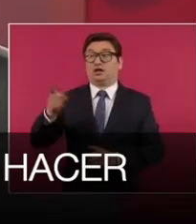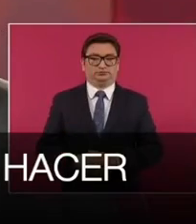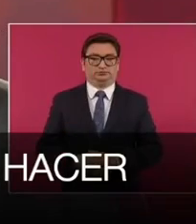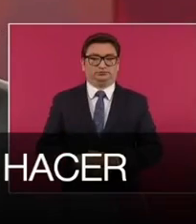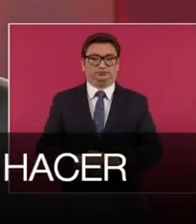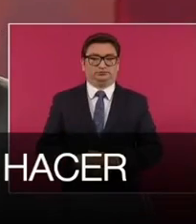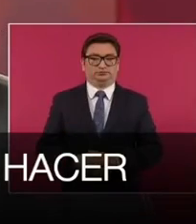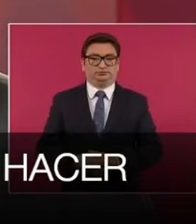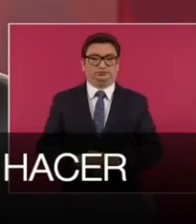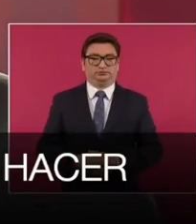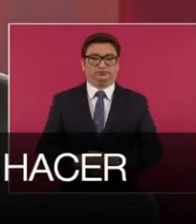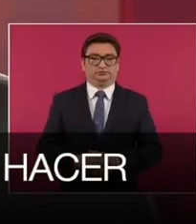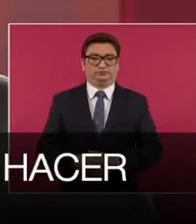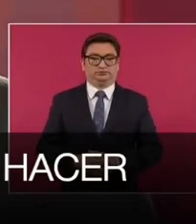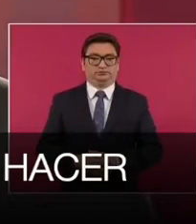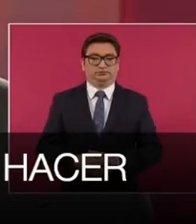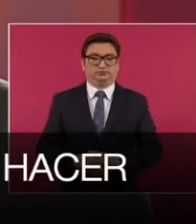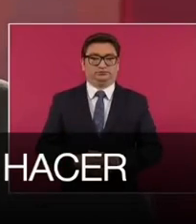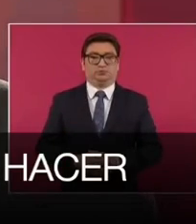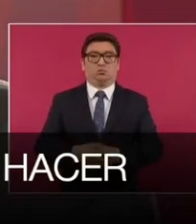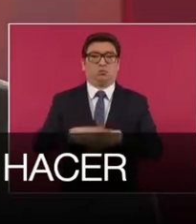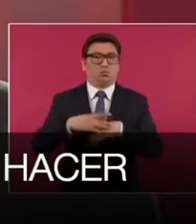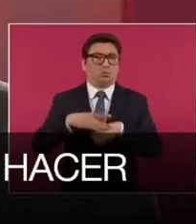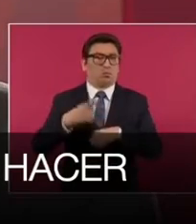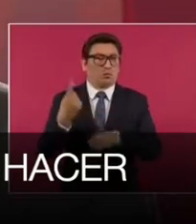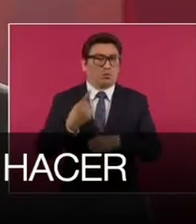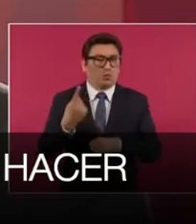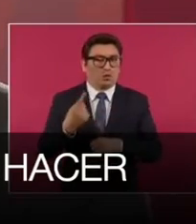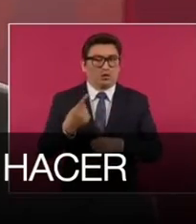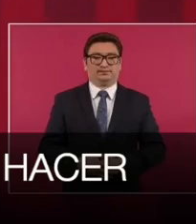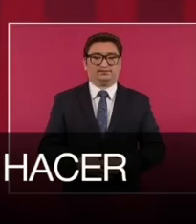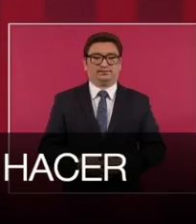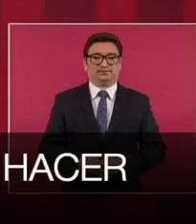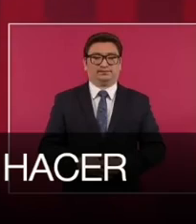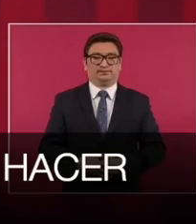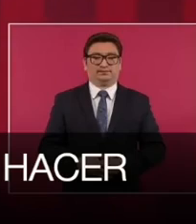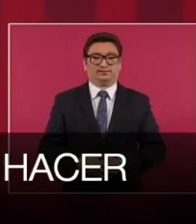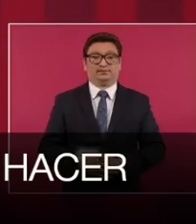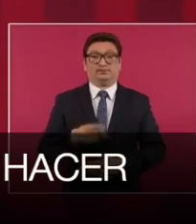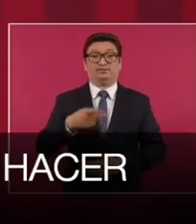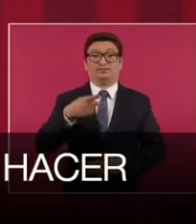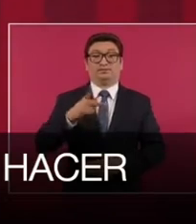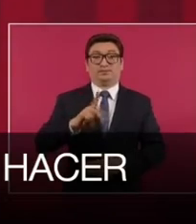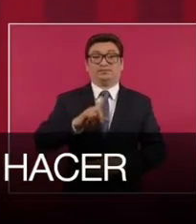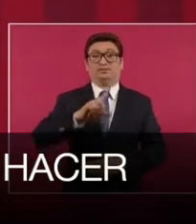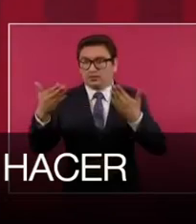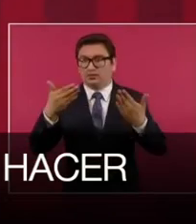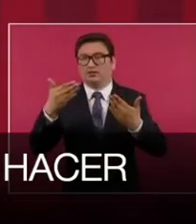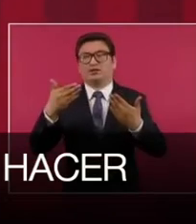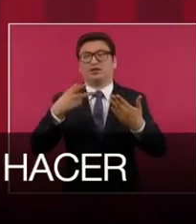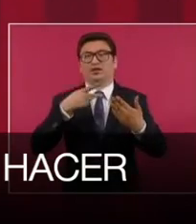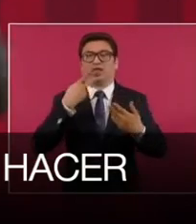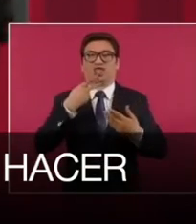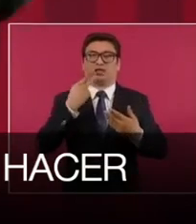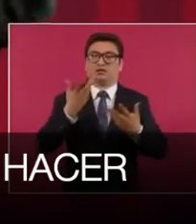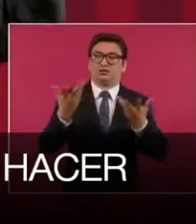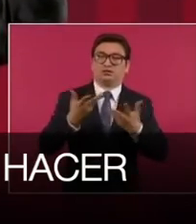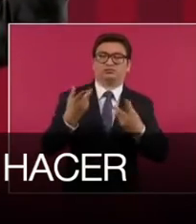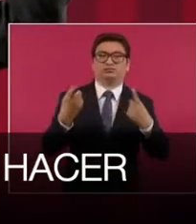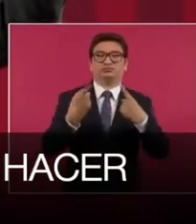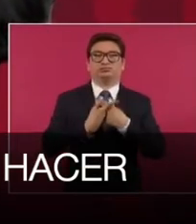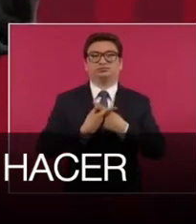delincuentes por influyentismo o por corrupción. Aparecen estas contradicciones, ¿no? De